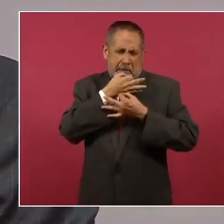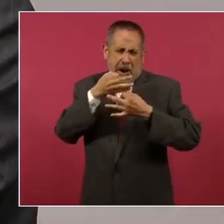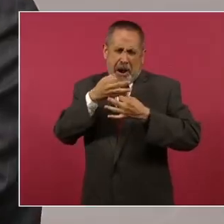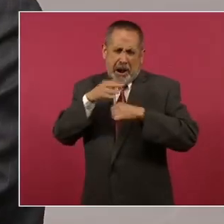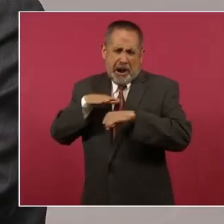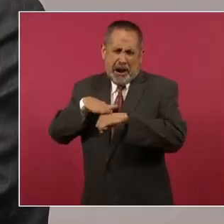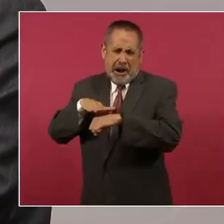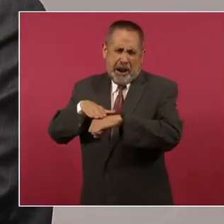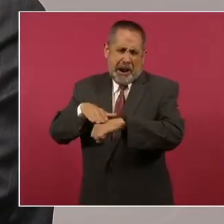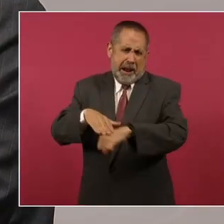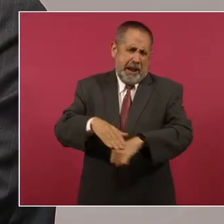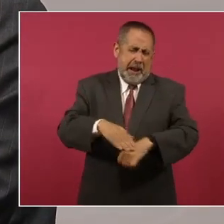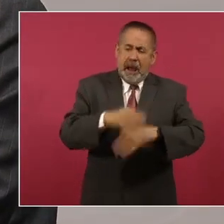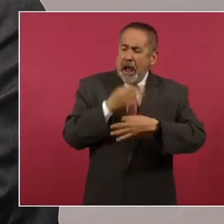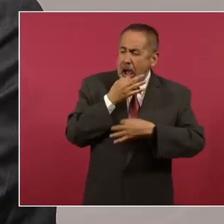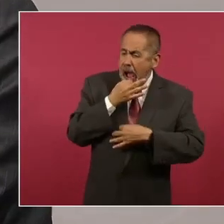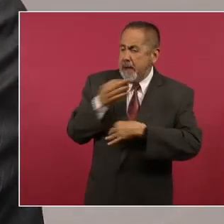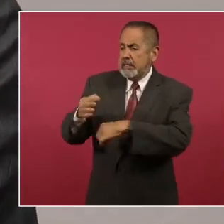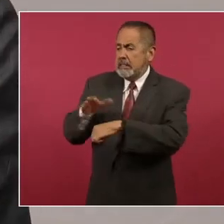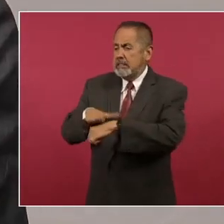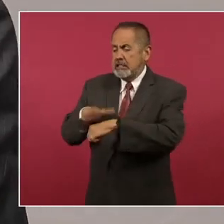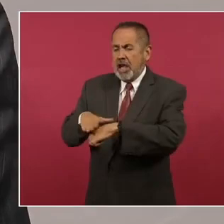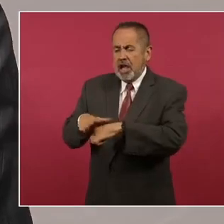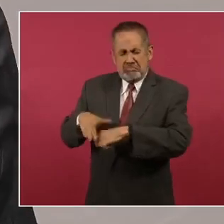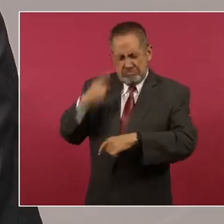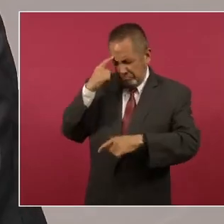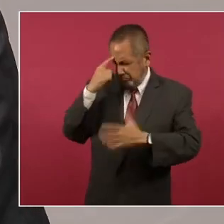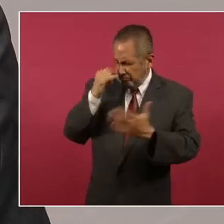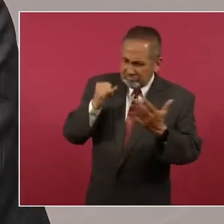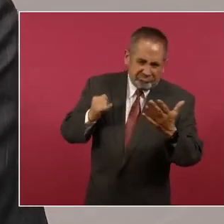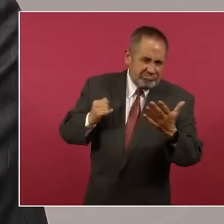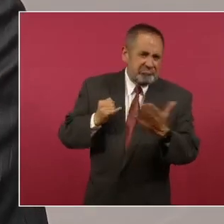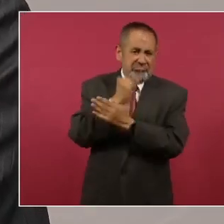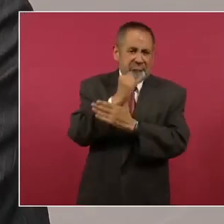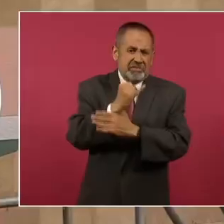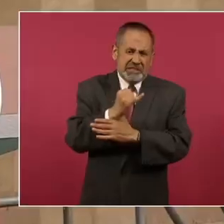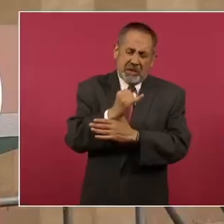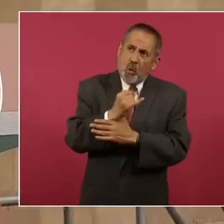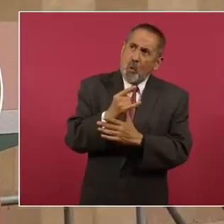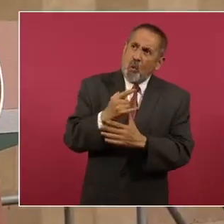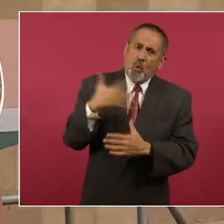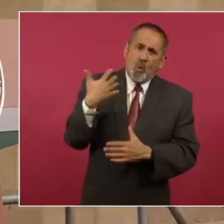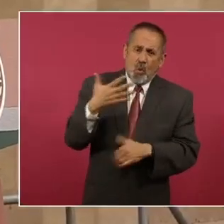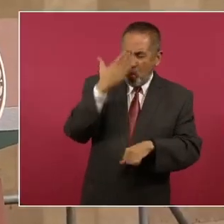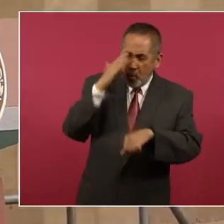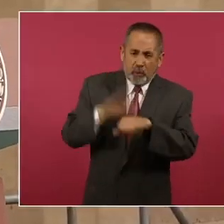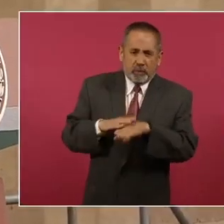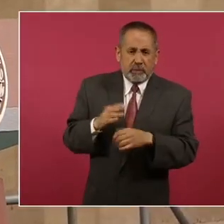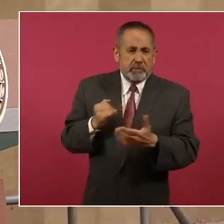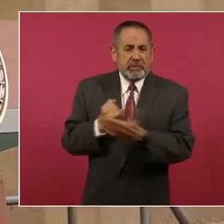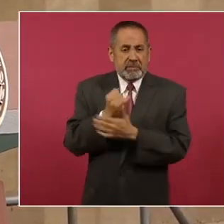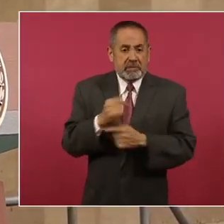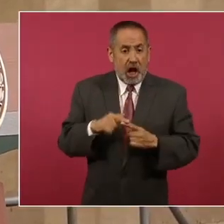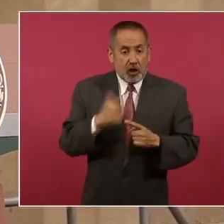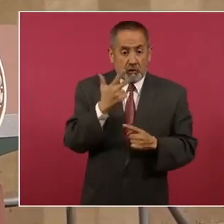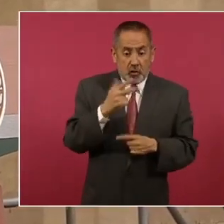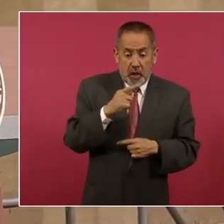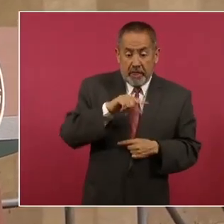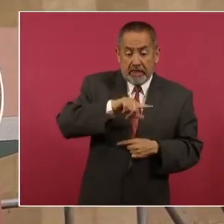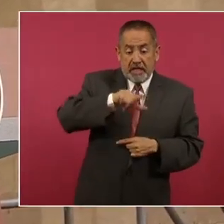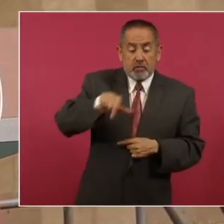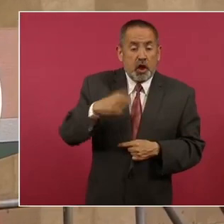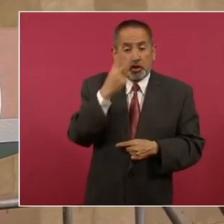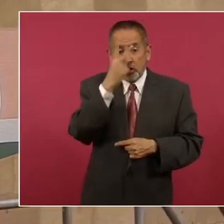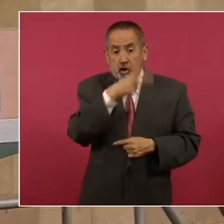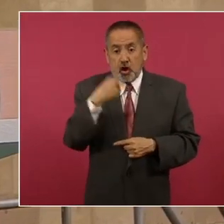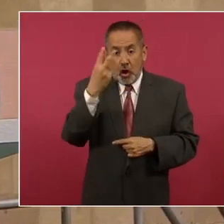comunica a su gabinete sobre esta decisión histórica y 2 horas después